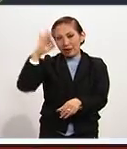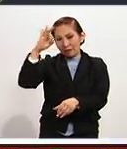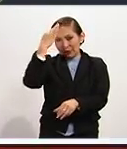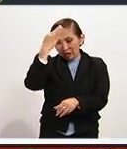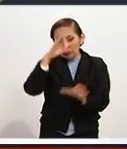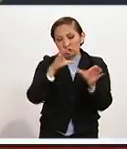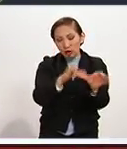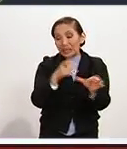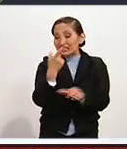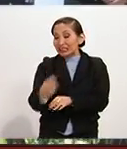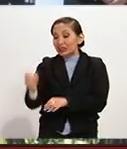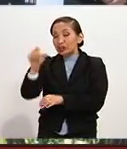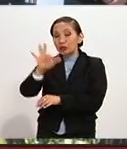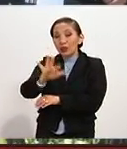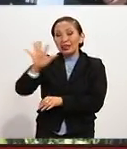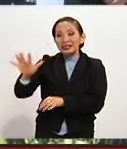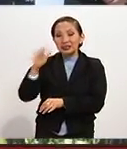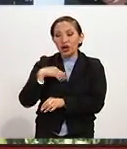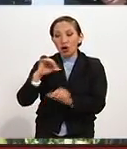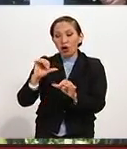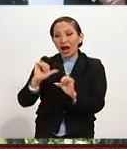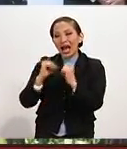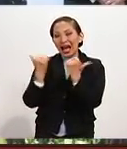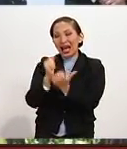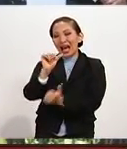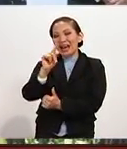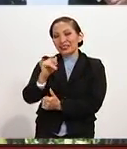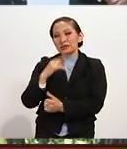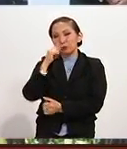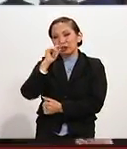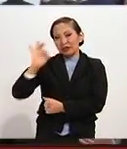Federación y 155 agentes